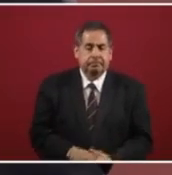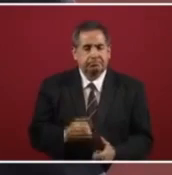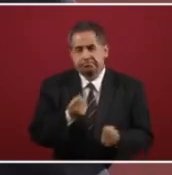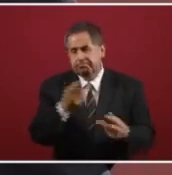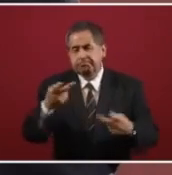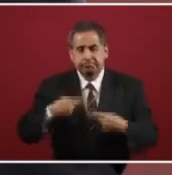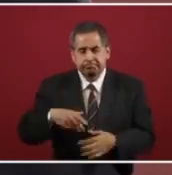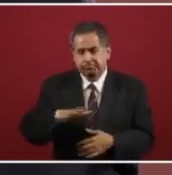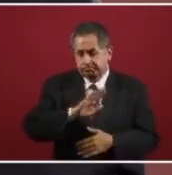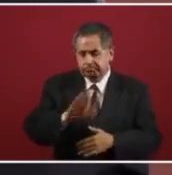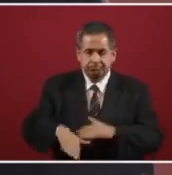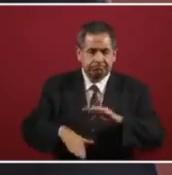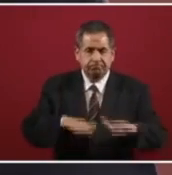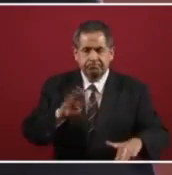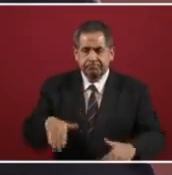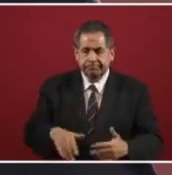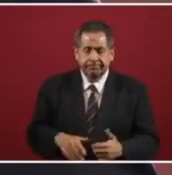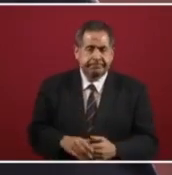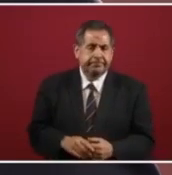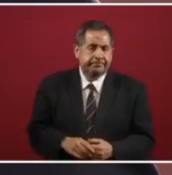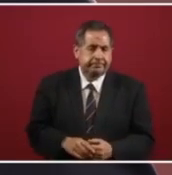Muertos,